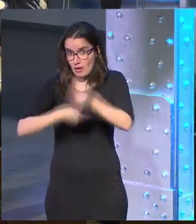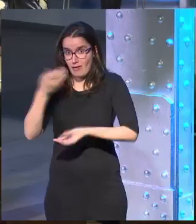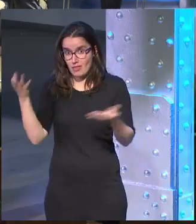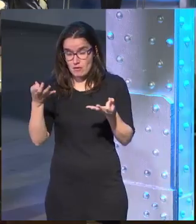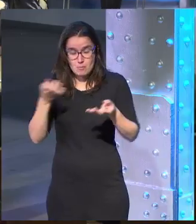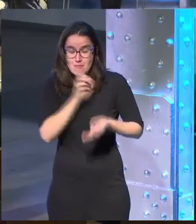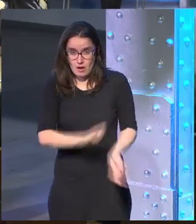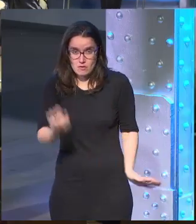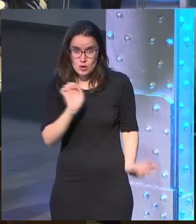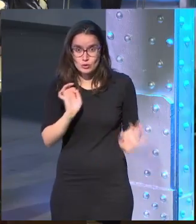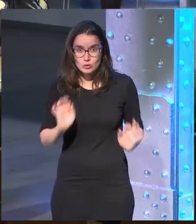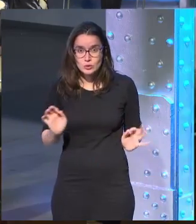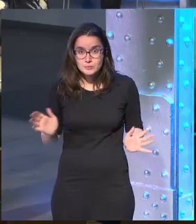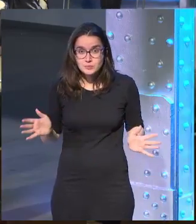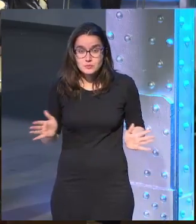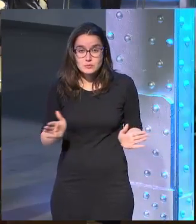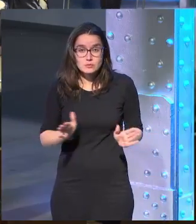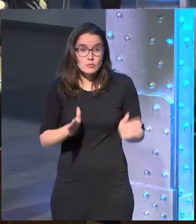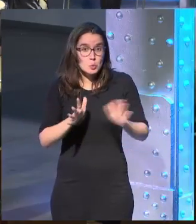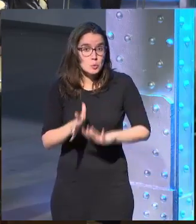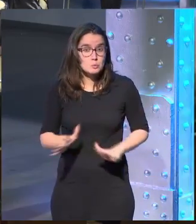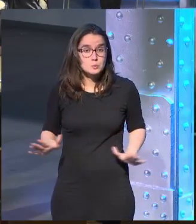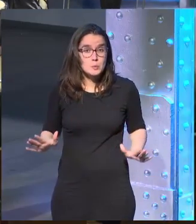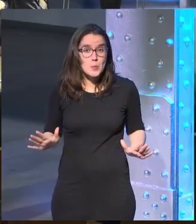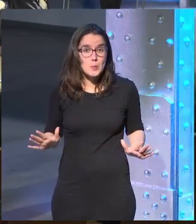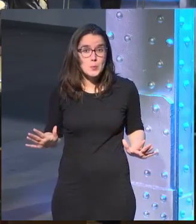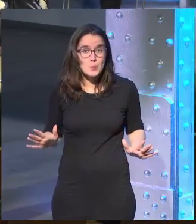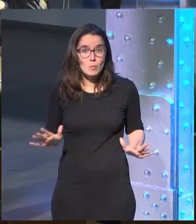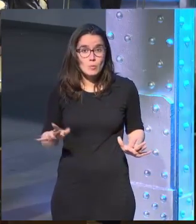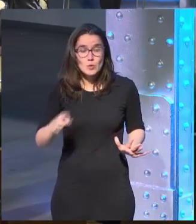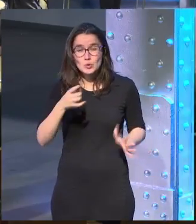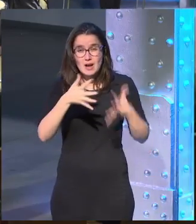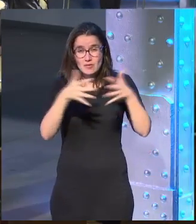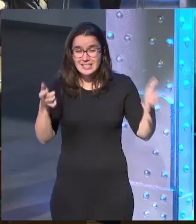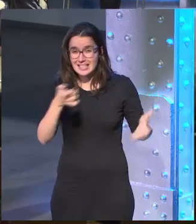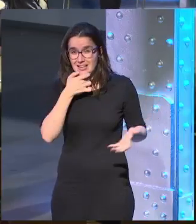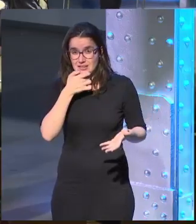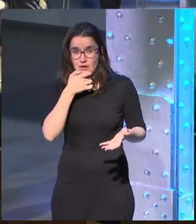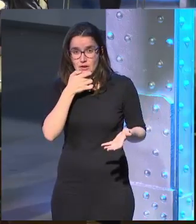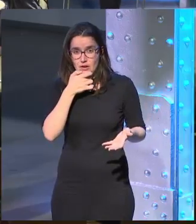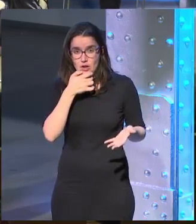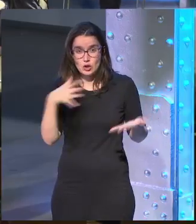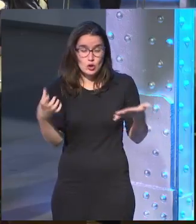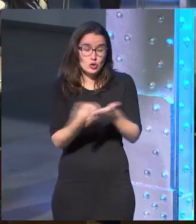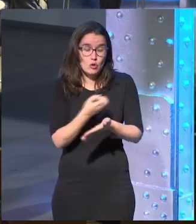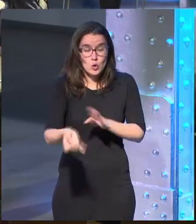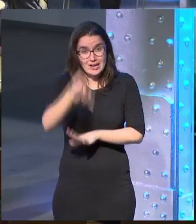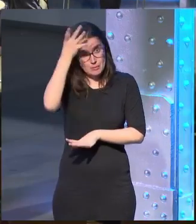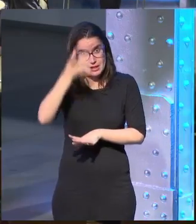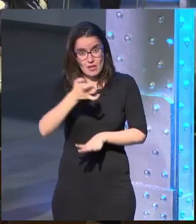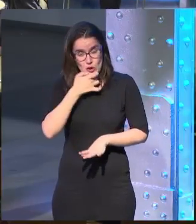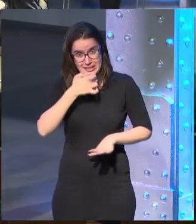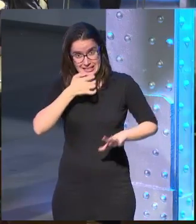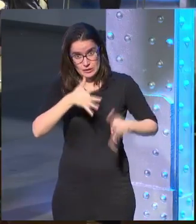vamos, maravillosos. Y luego se toman en serio otra frase inglesa, que es que todo esto lo han inventado ellos,